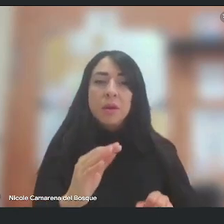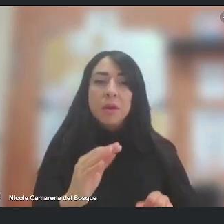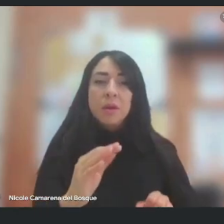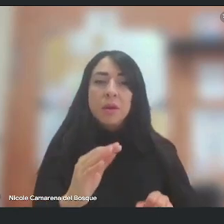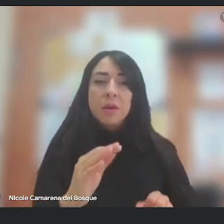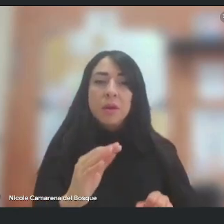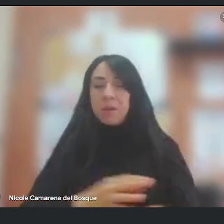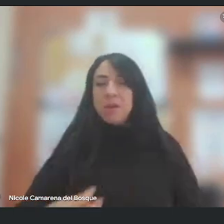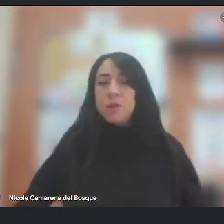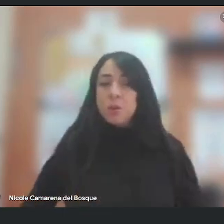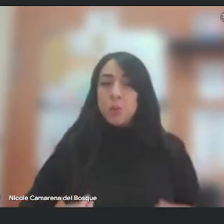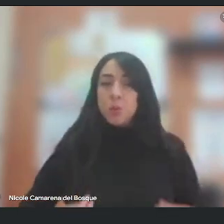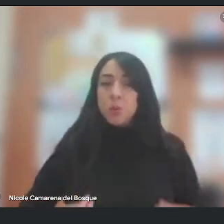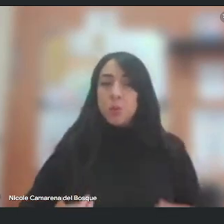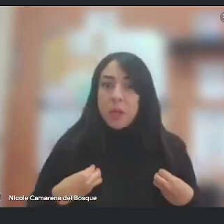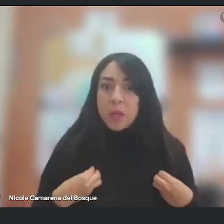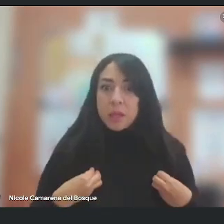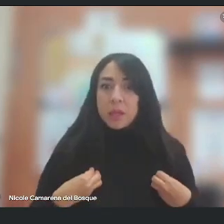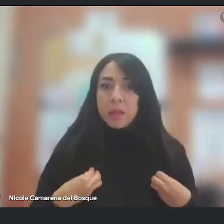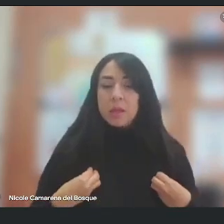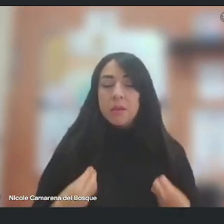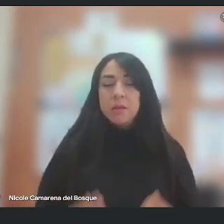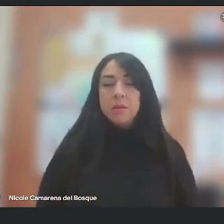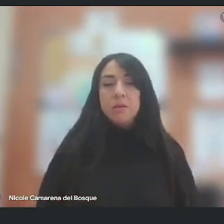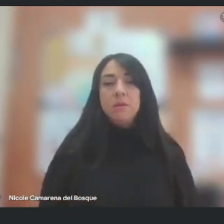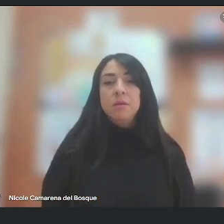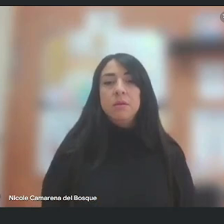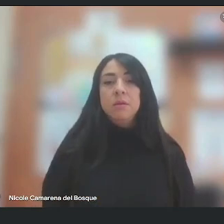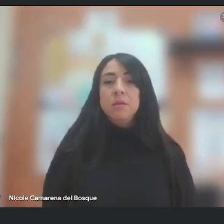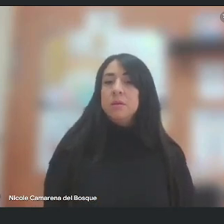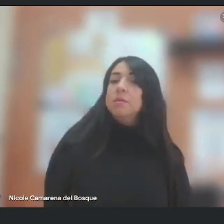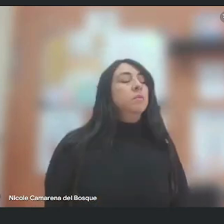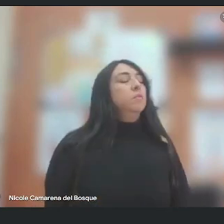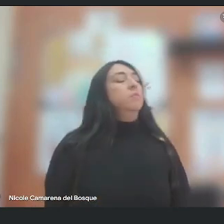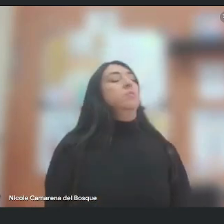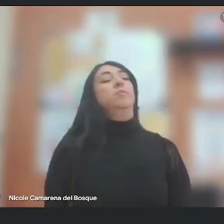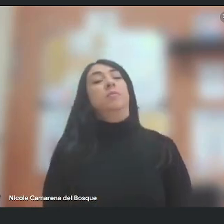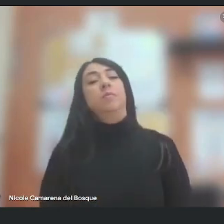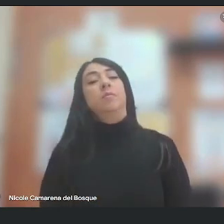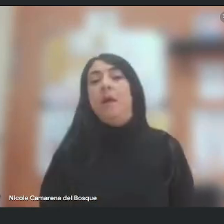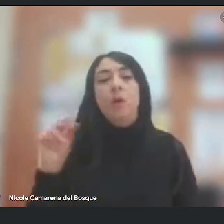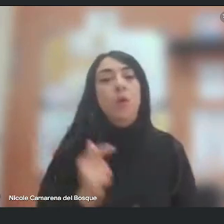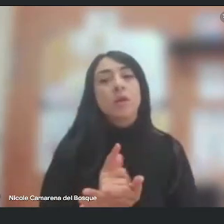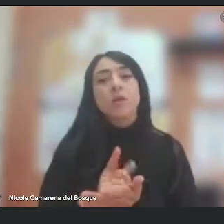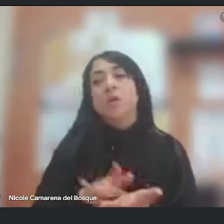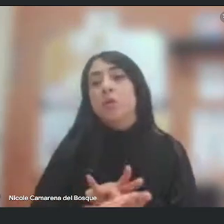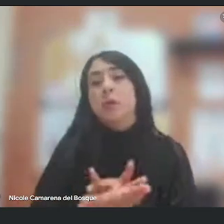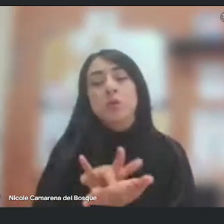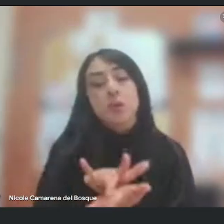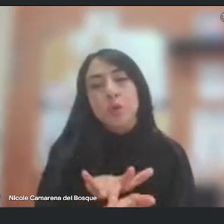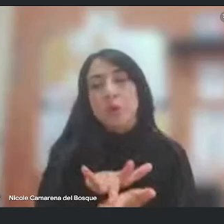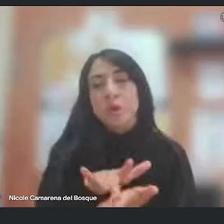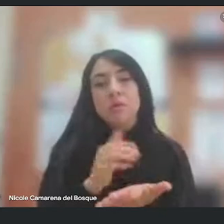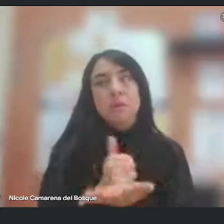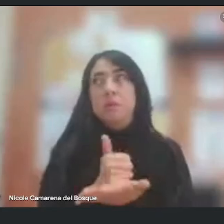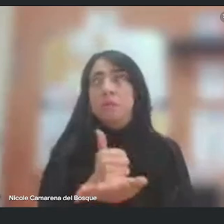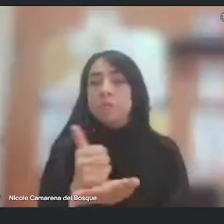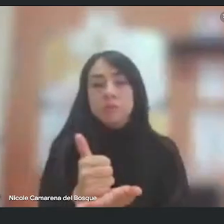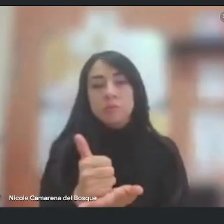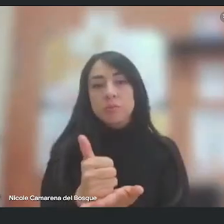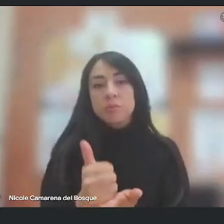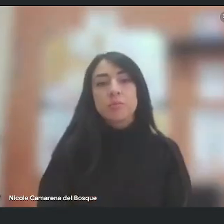deseos. Pero pues es un mito también, como decíamos. El mito número 6: